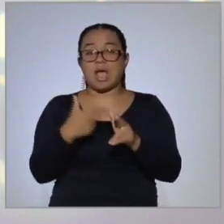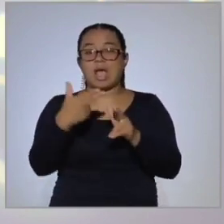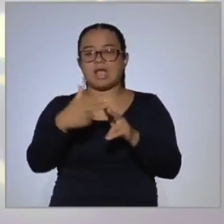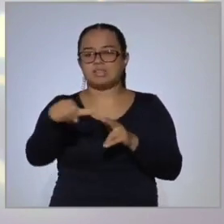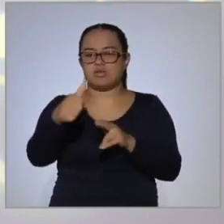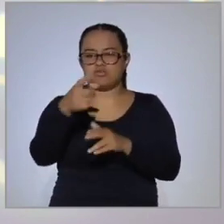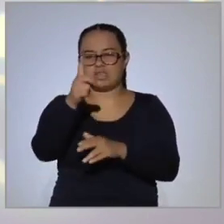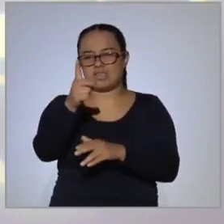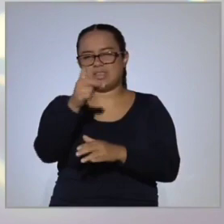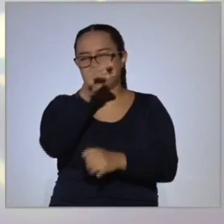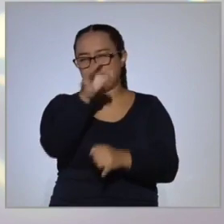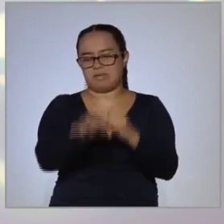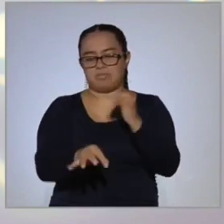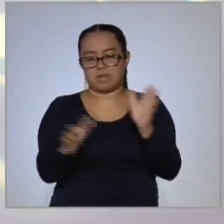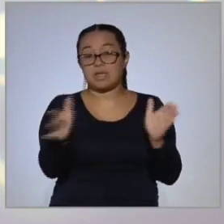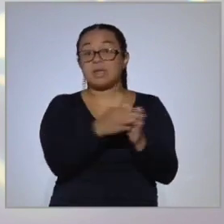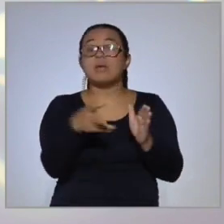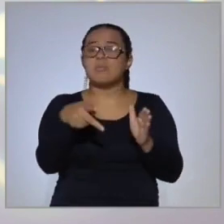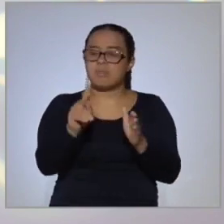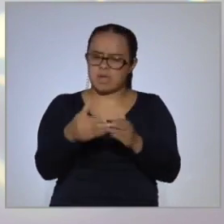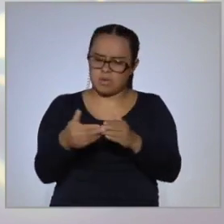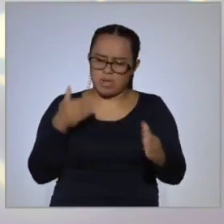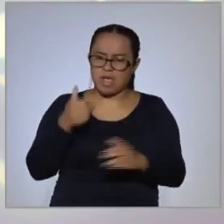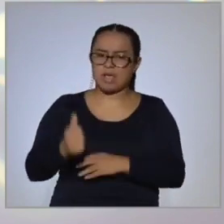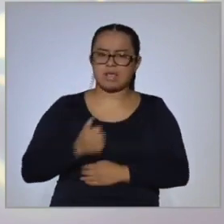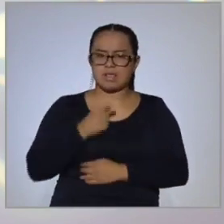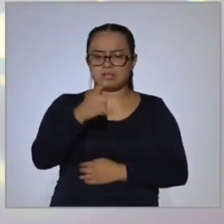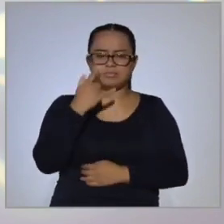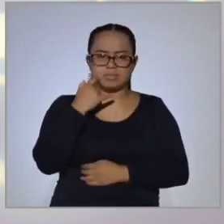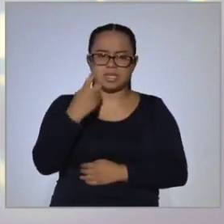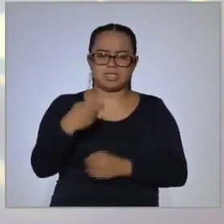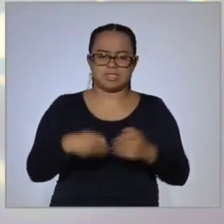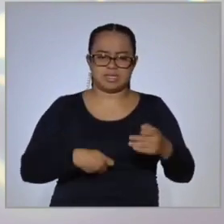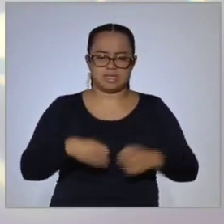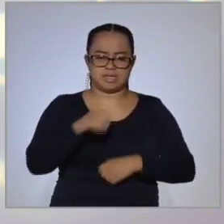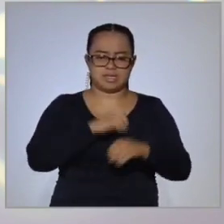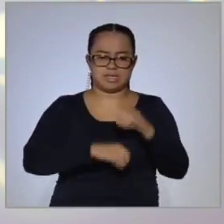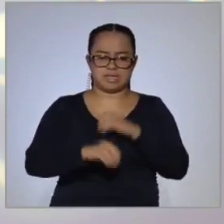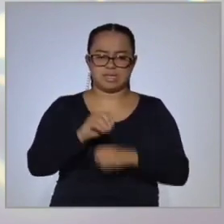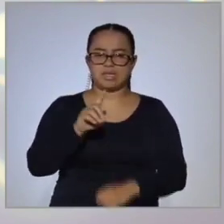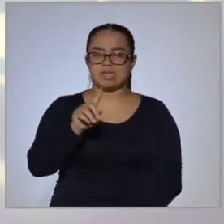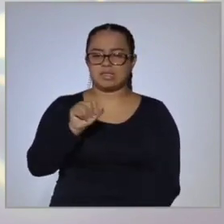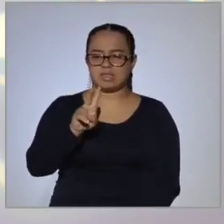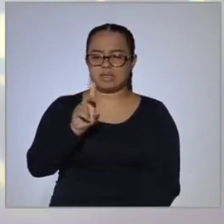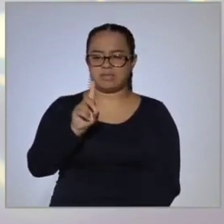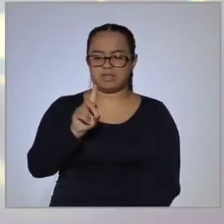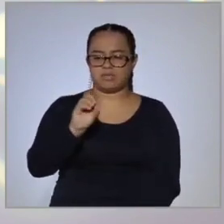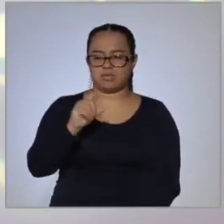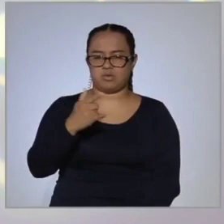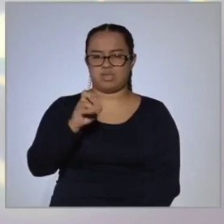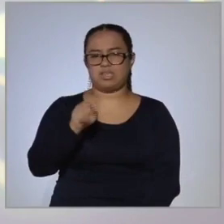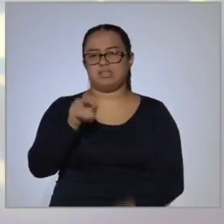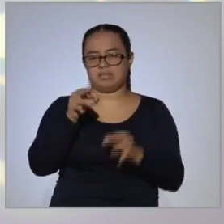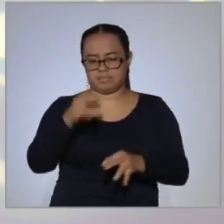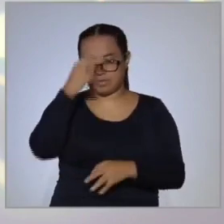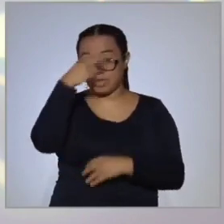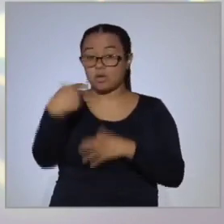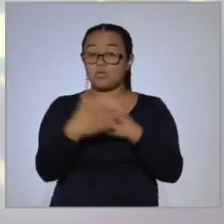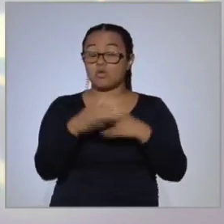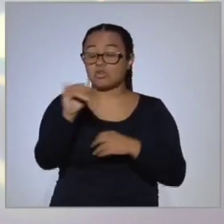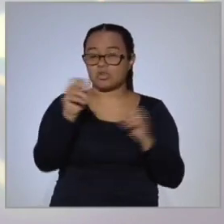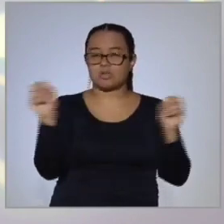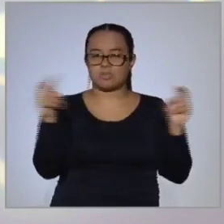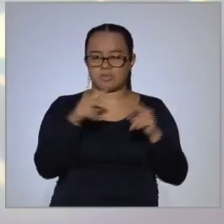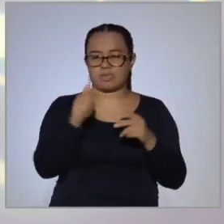pero no lo dejen al último, porque de verdad vale la pena ver el buen teatro escrito por nuestras plumas nacionales. Y aquí nos vemos el próximo jueves con más